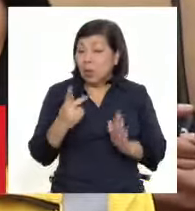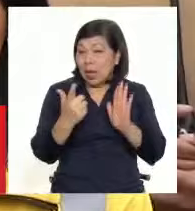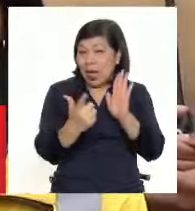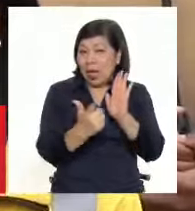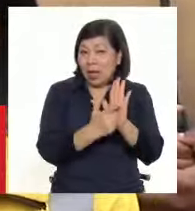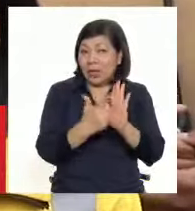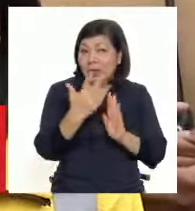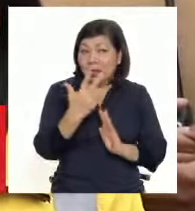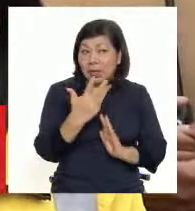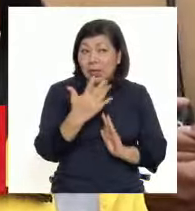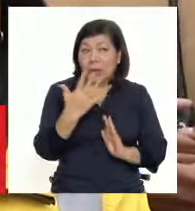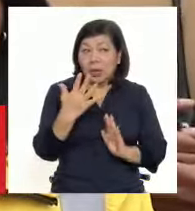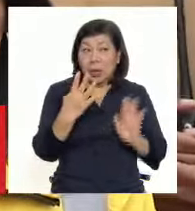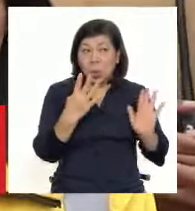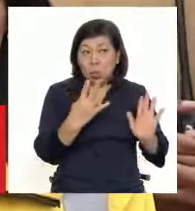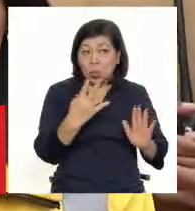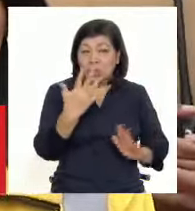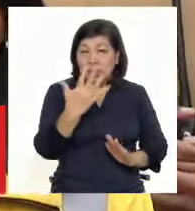ley, la